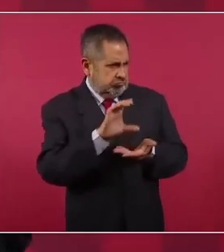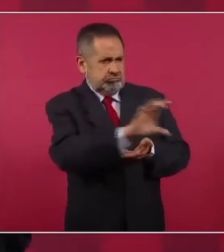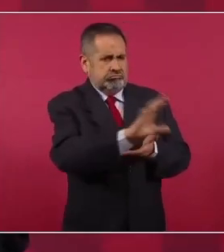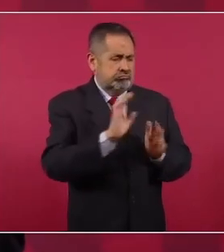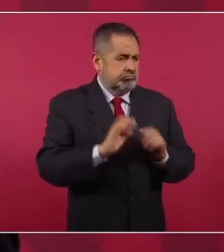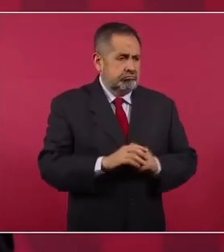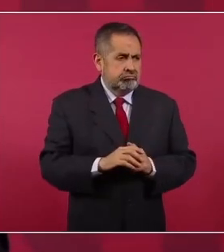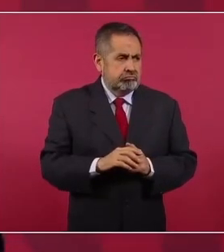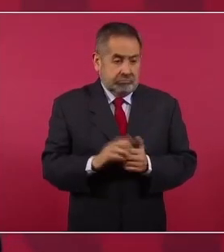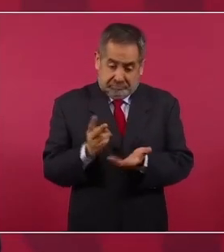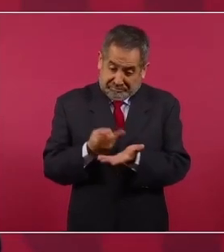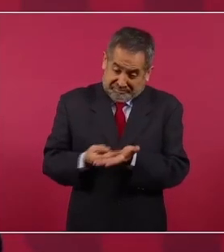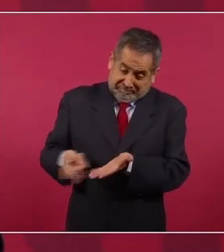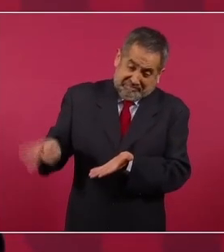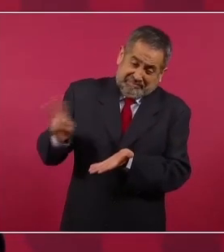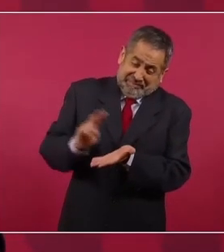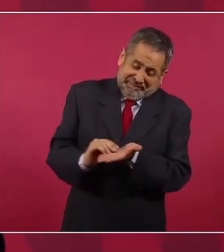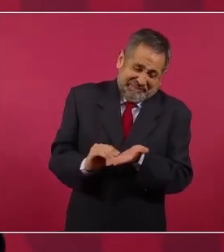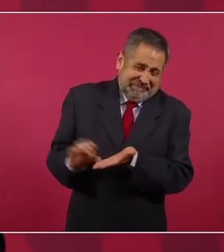Puede ser el doble,